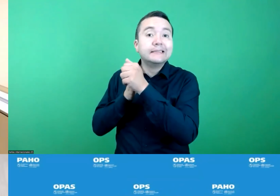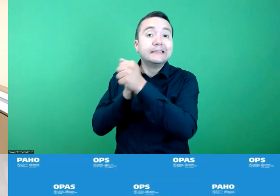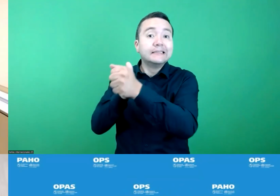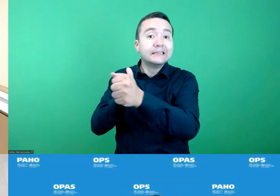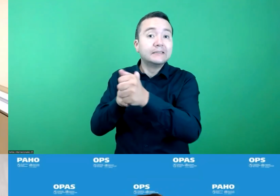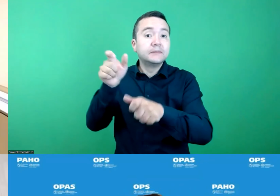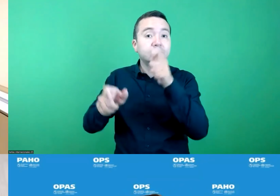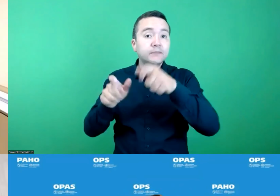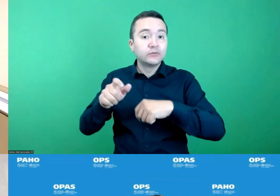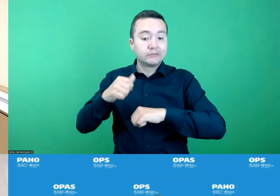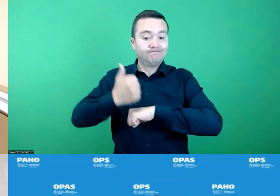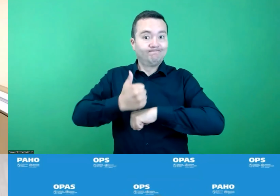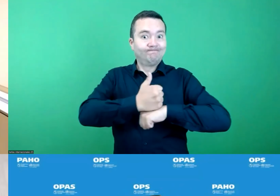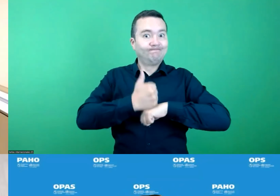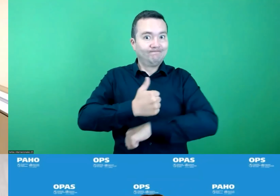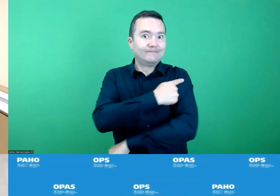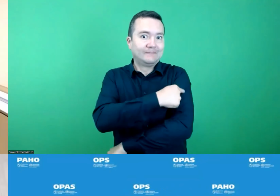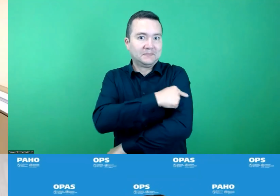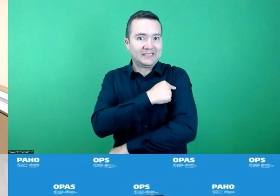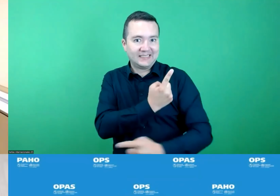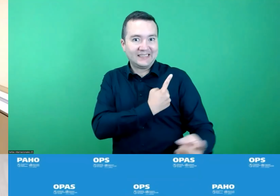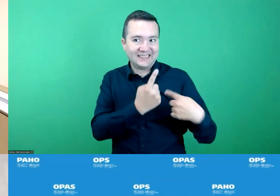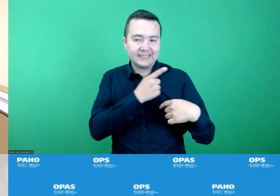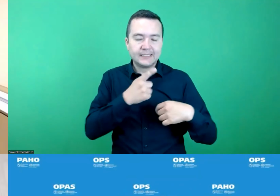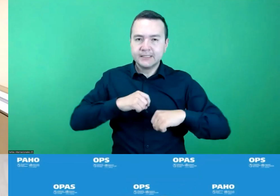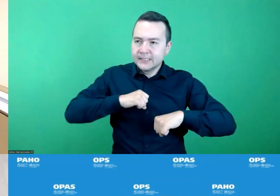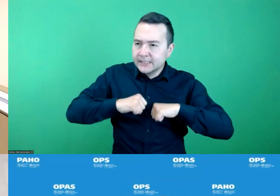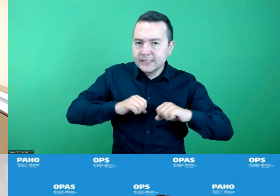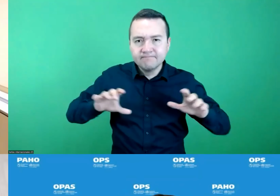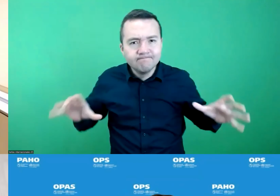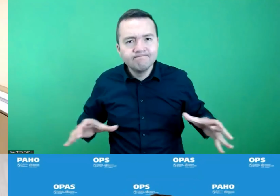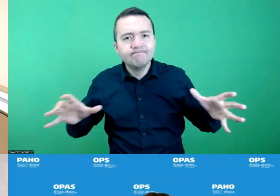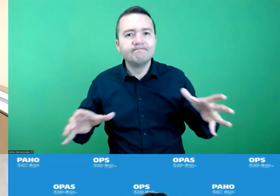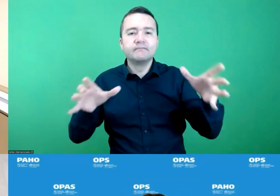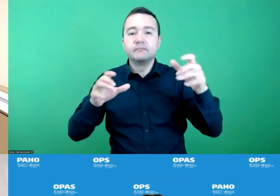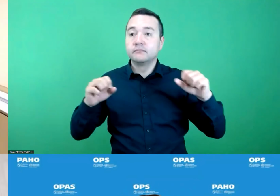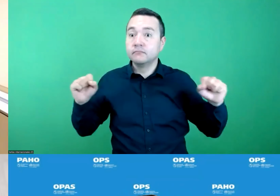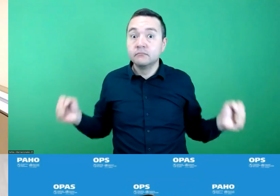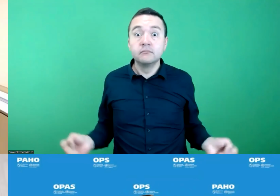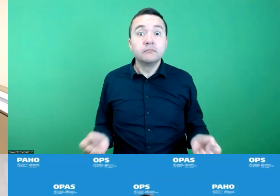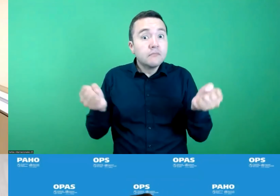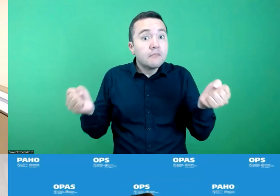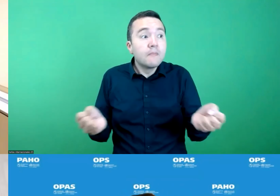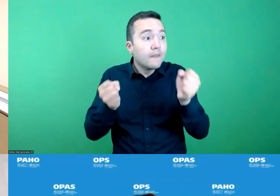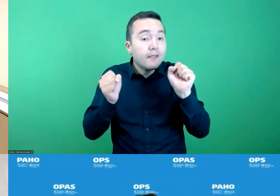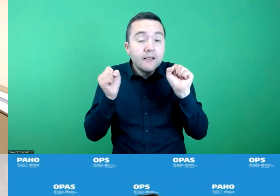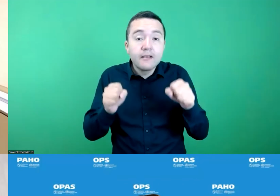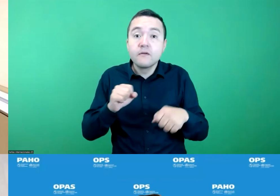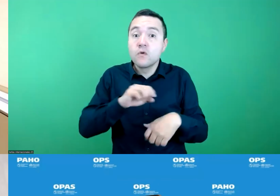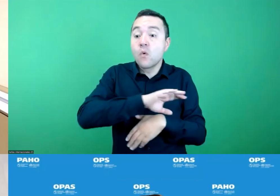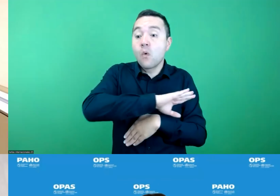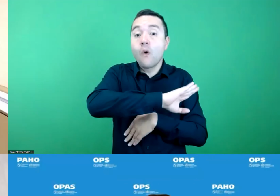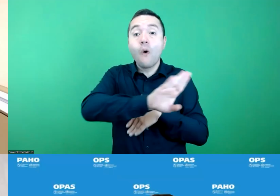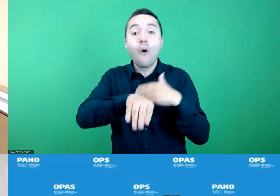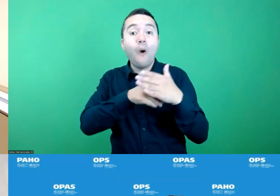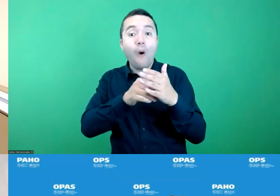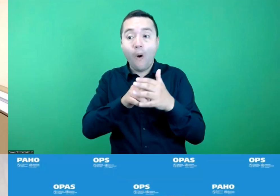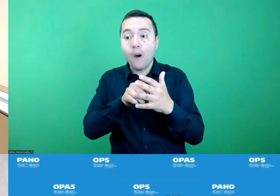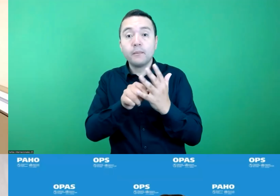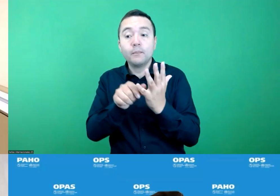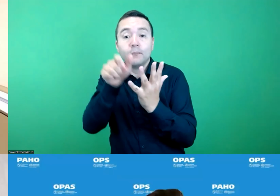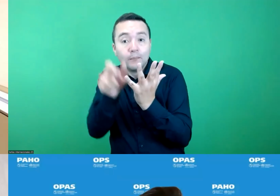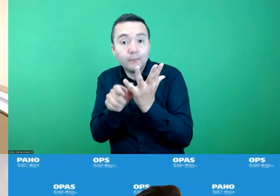importancia de la participación de todos los actores que forman parte de los sistemas de salud para